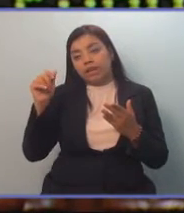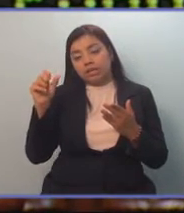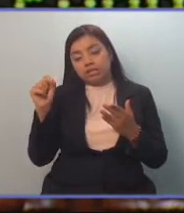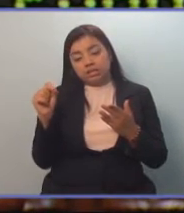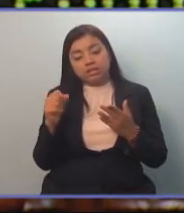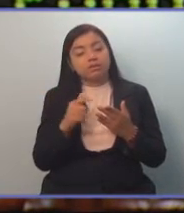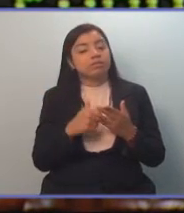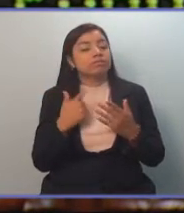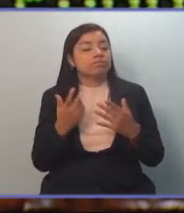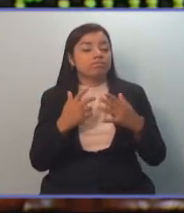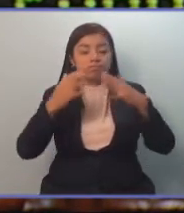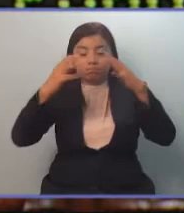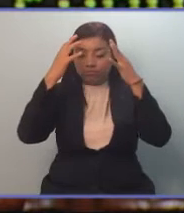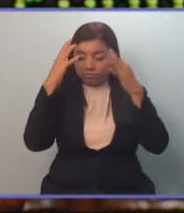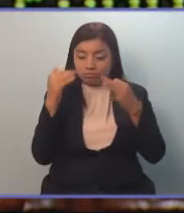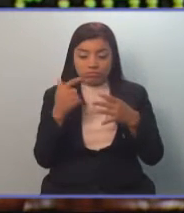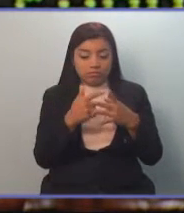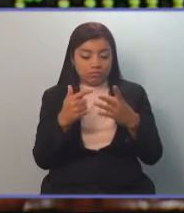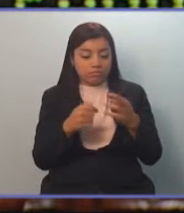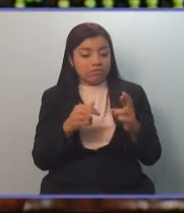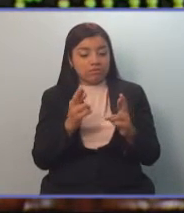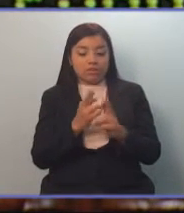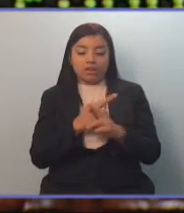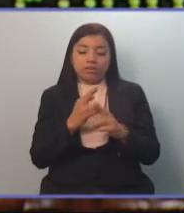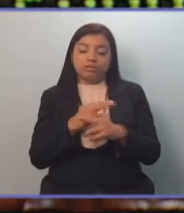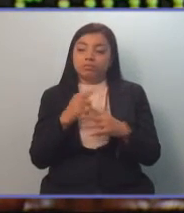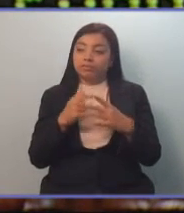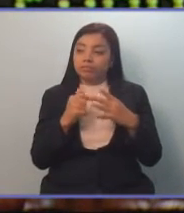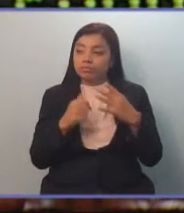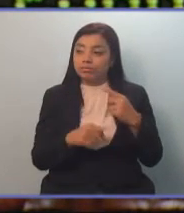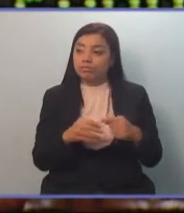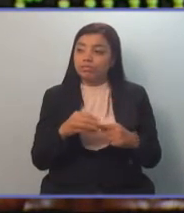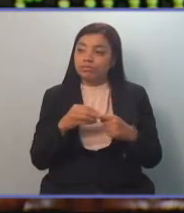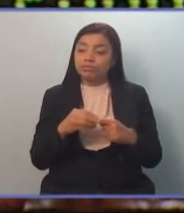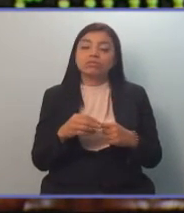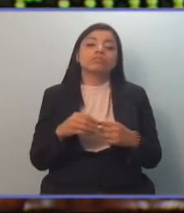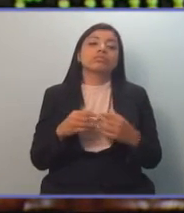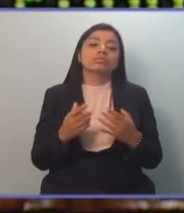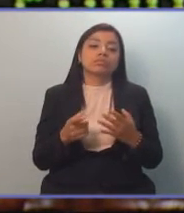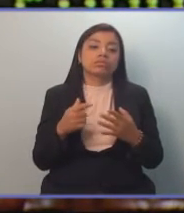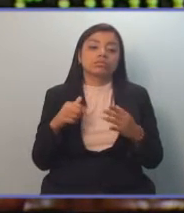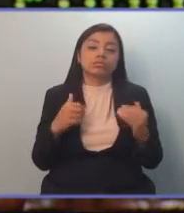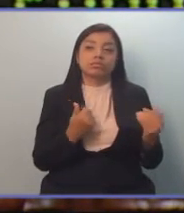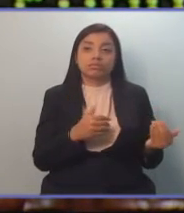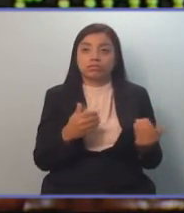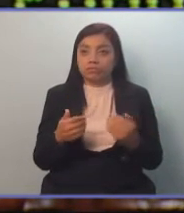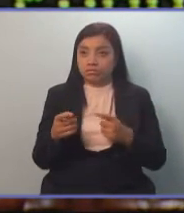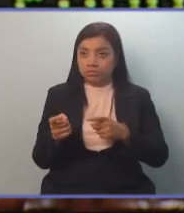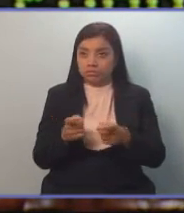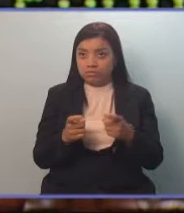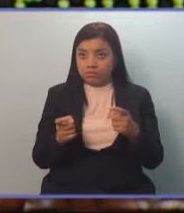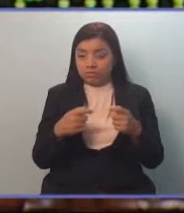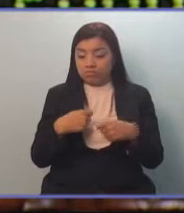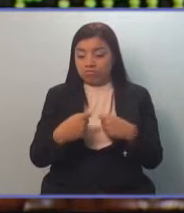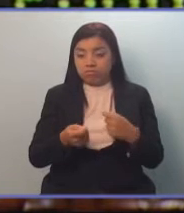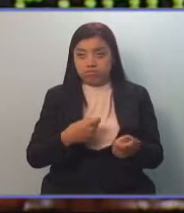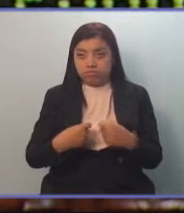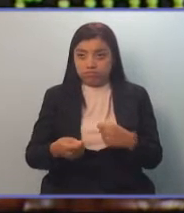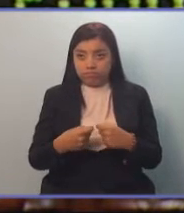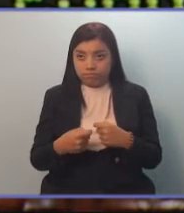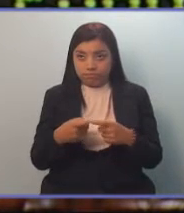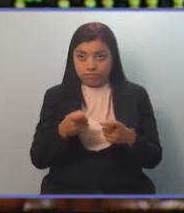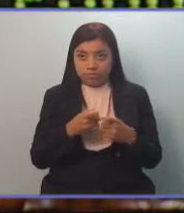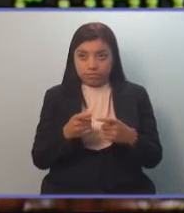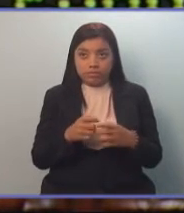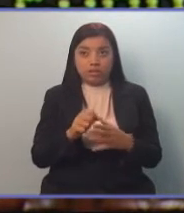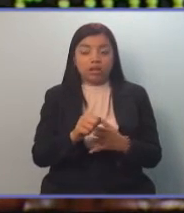siguientes. Reformas a la Ley Especial para la Regulación y Control de las Actividades Relativas a la Pirotecnia. Artículo